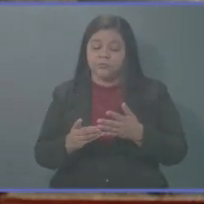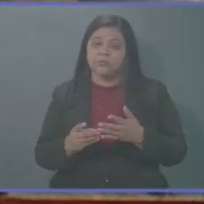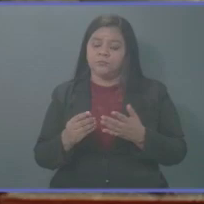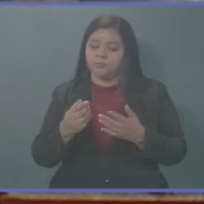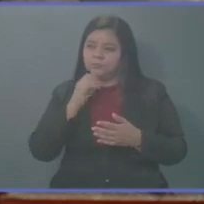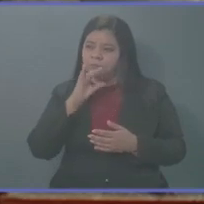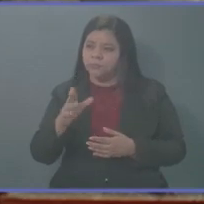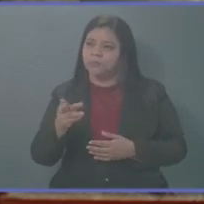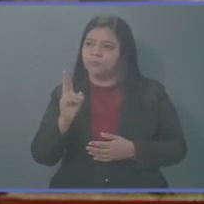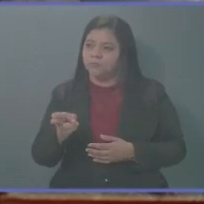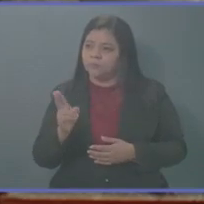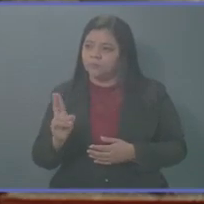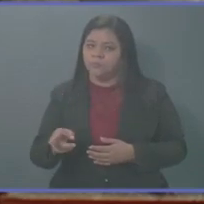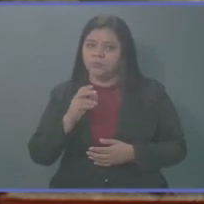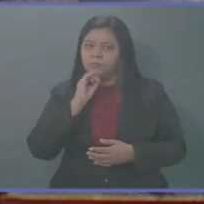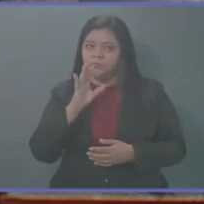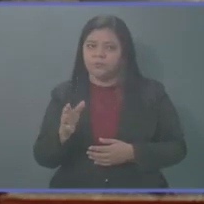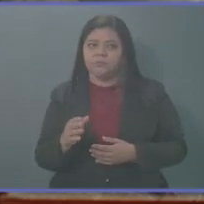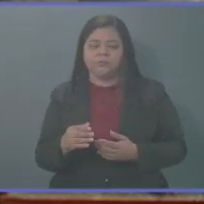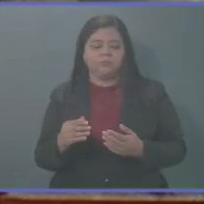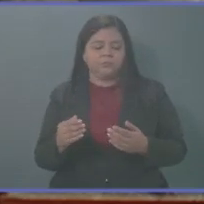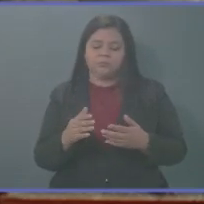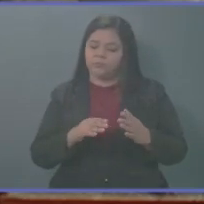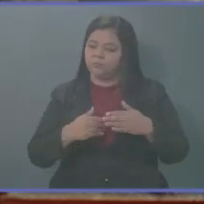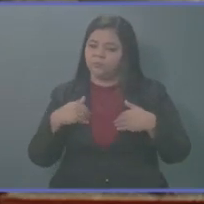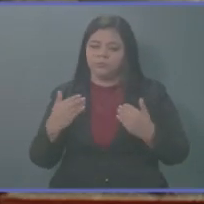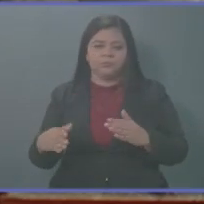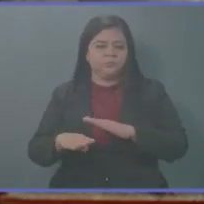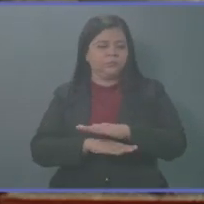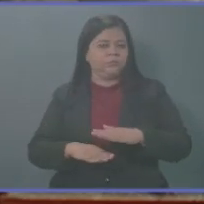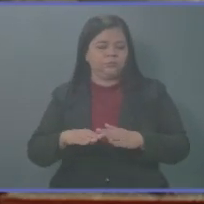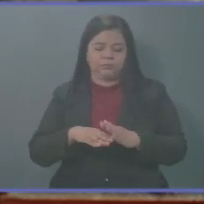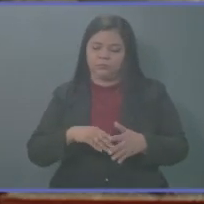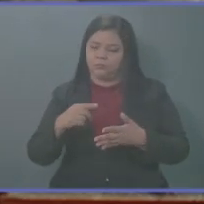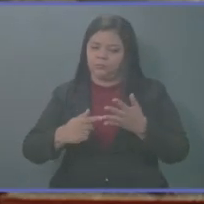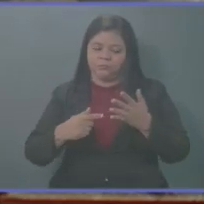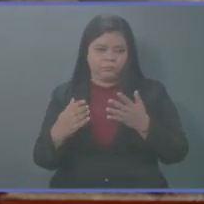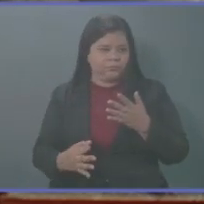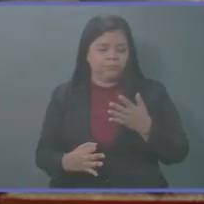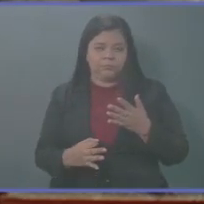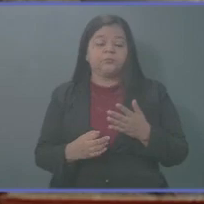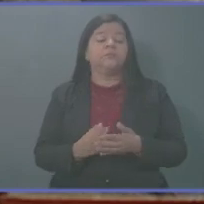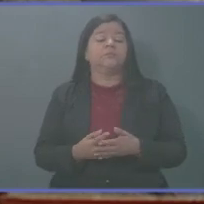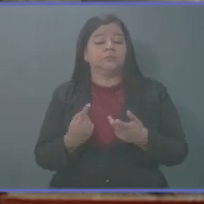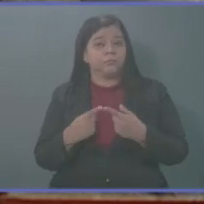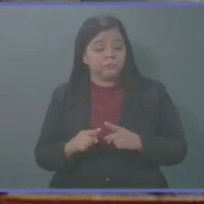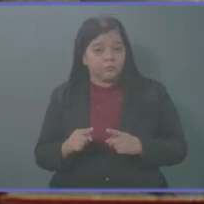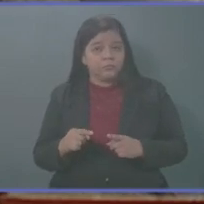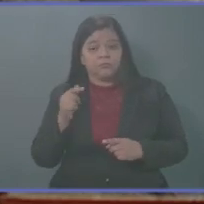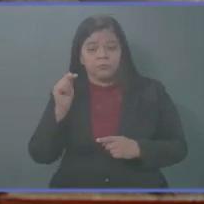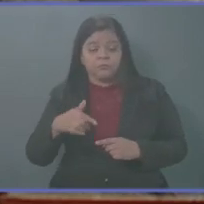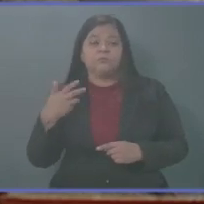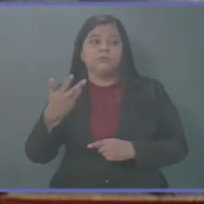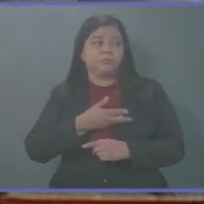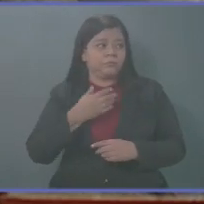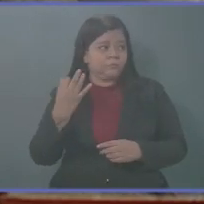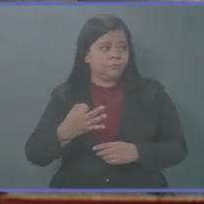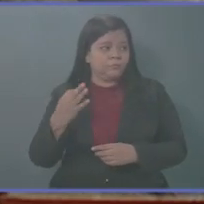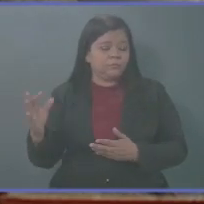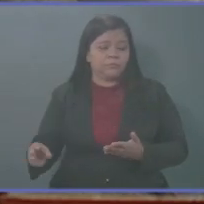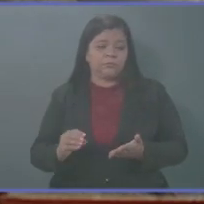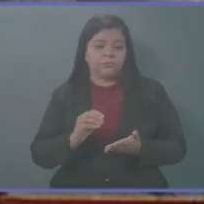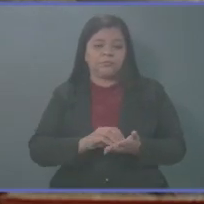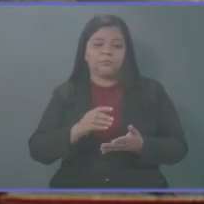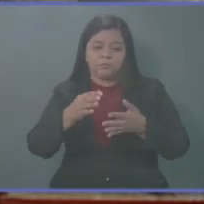que el mismo carece de un sustento certero de haber violentado normas constitucionales, y ante ello se hace necesario plasmar en el